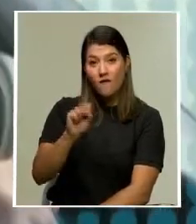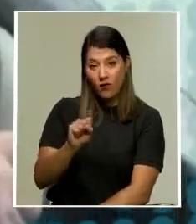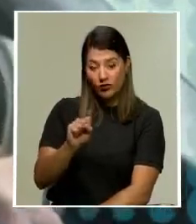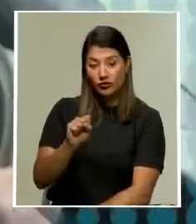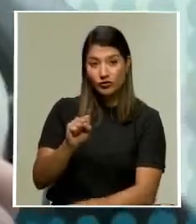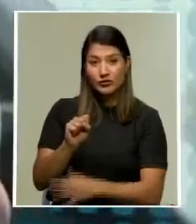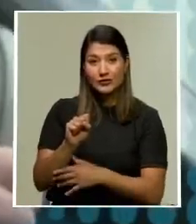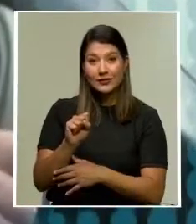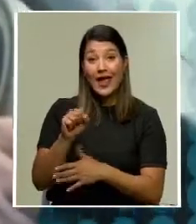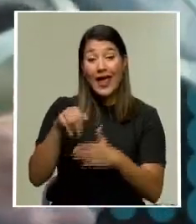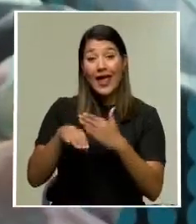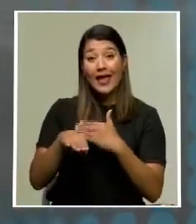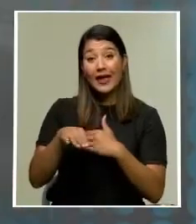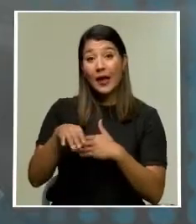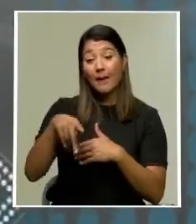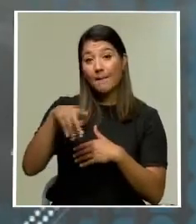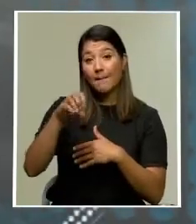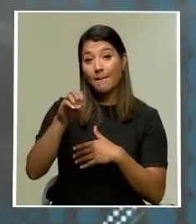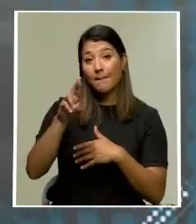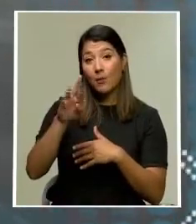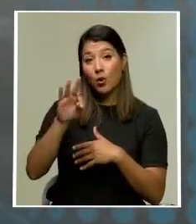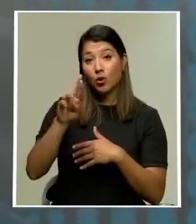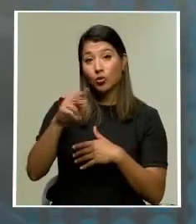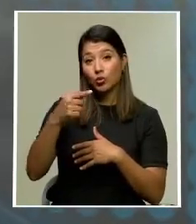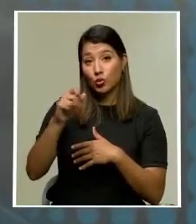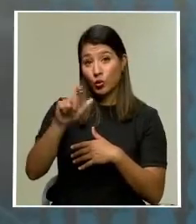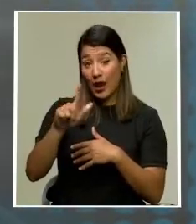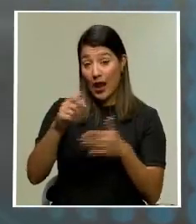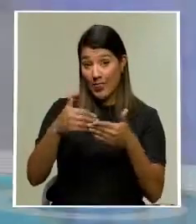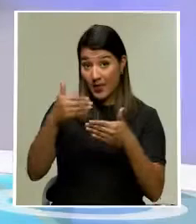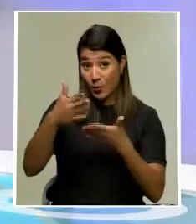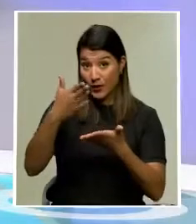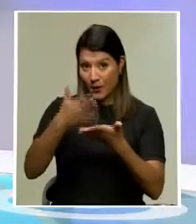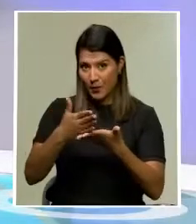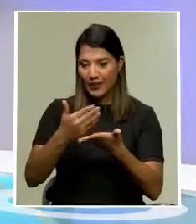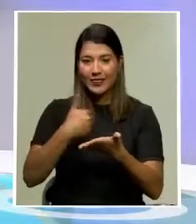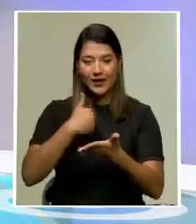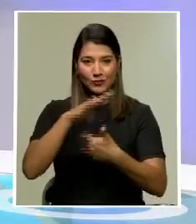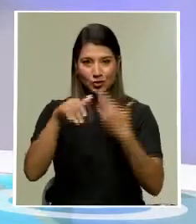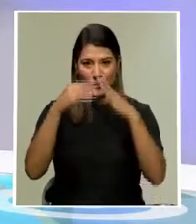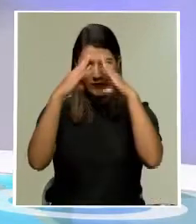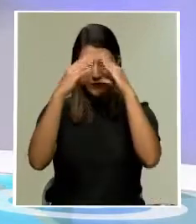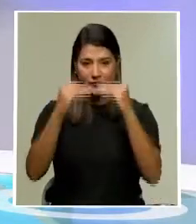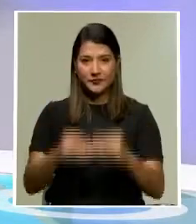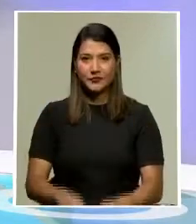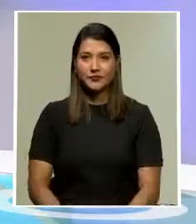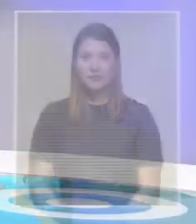Azores, en Portugal. Al regresar de la pausa, le traemos esta historia.